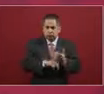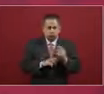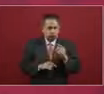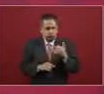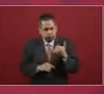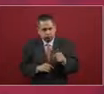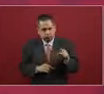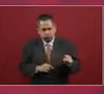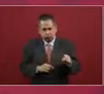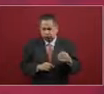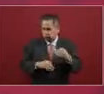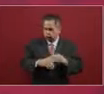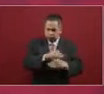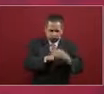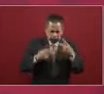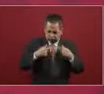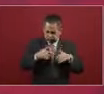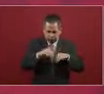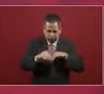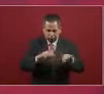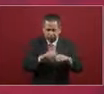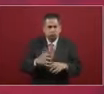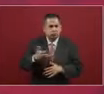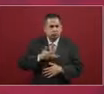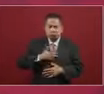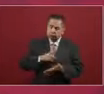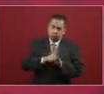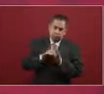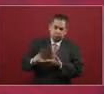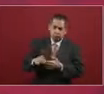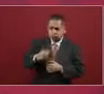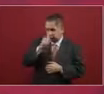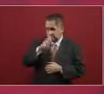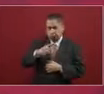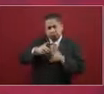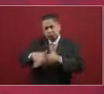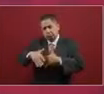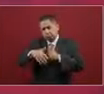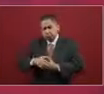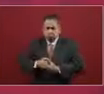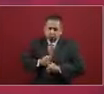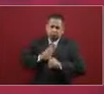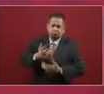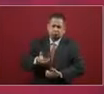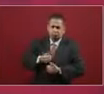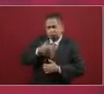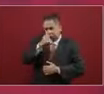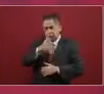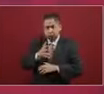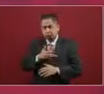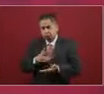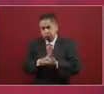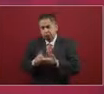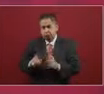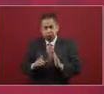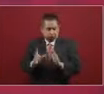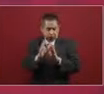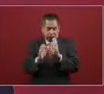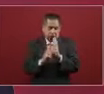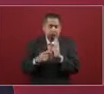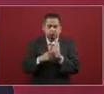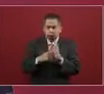y todos los trabajadores y todos los ciudadanos tienen derecho a manifestarse. Es un derecho